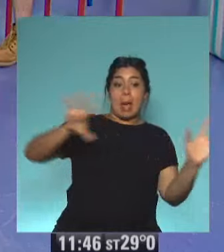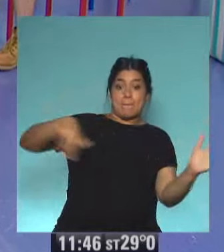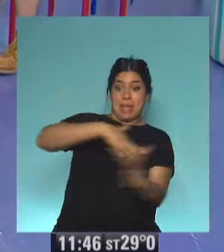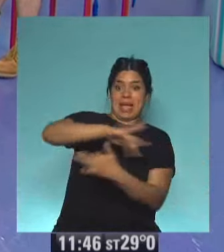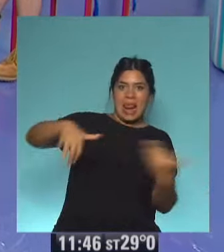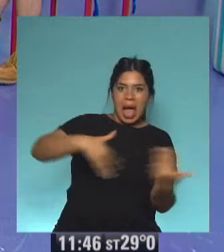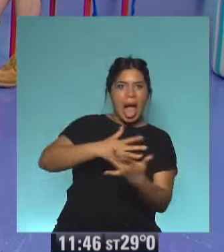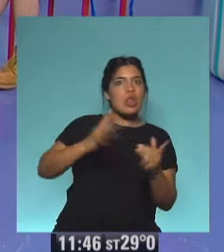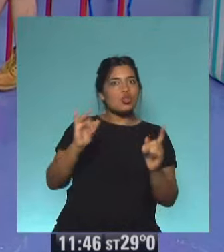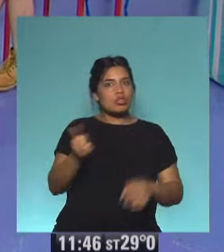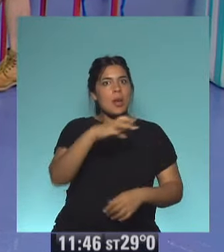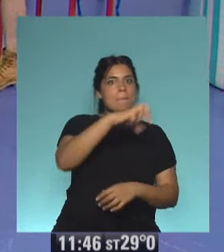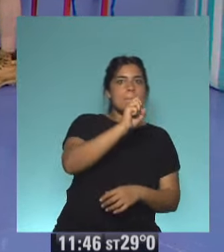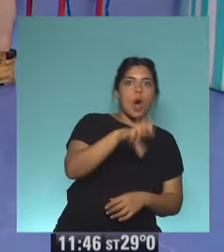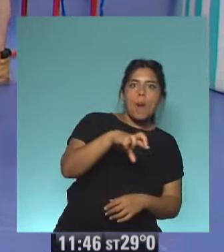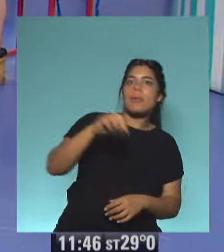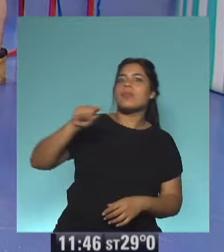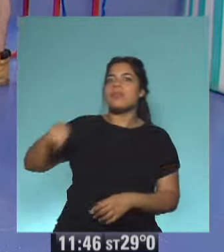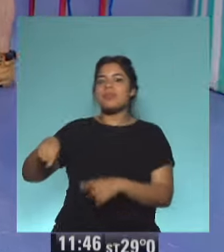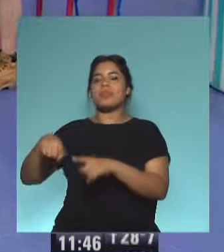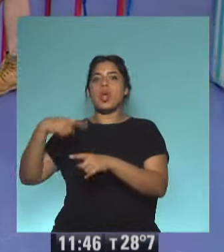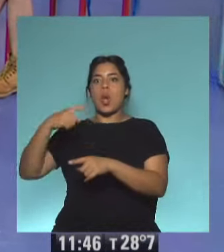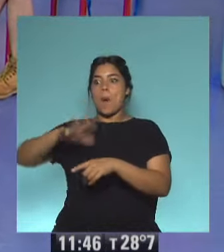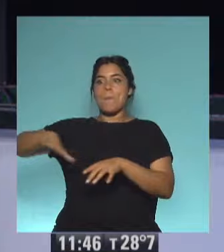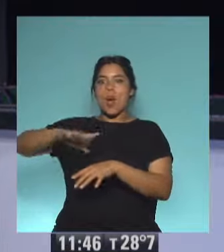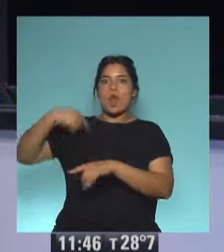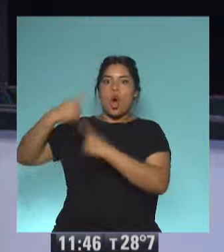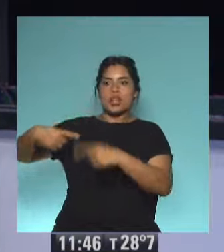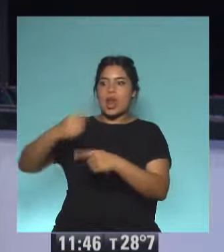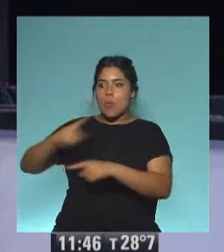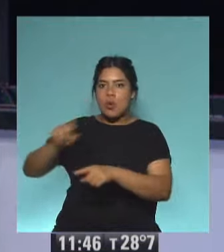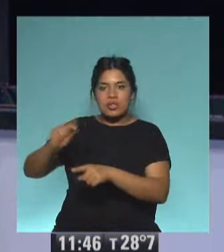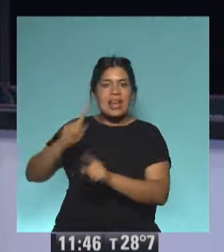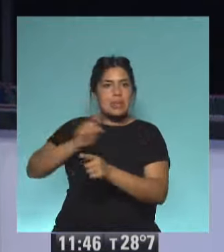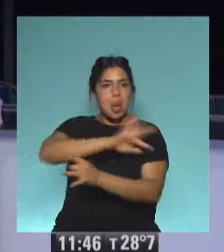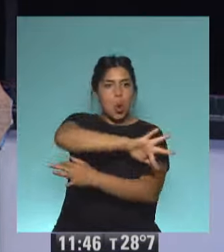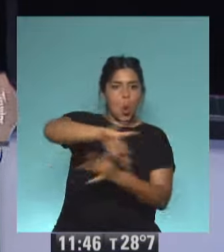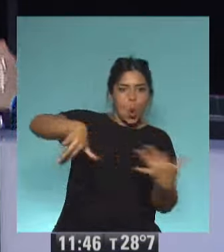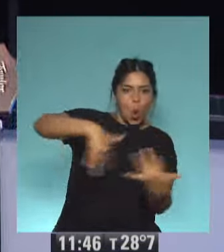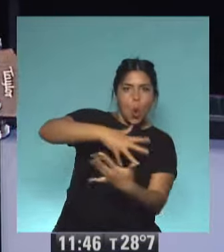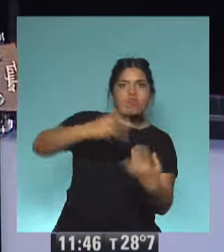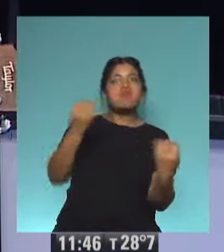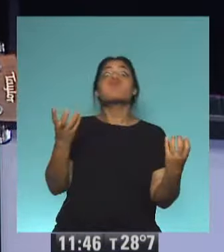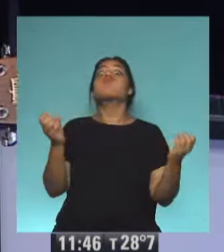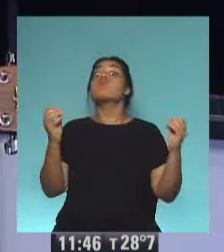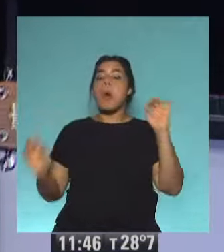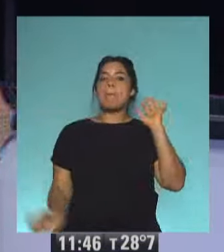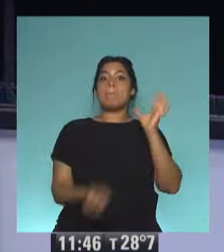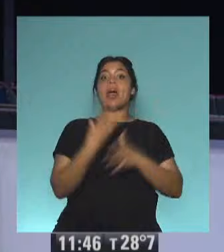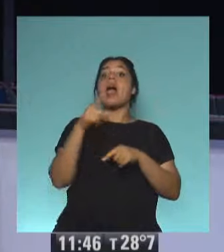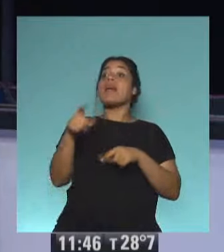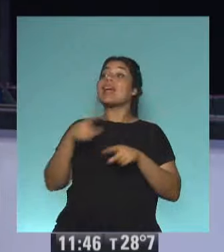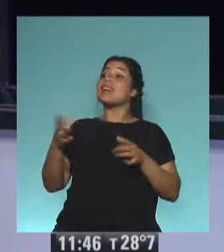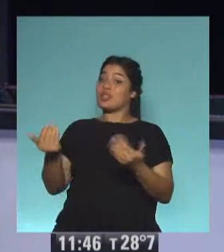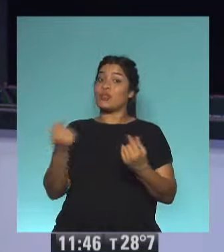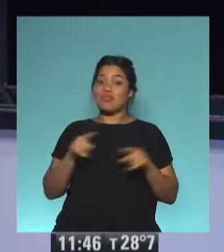originarios se van mezclando para crear nueva música, música moderna, pero que también tiene aquello. Exacto. Como esta canción. ¿Cantamos